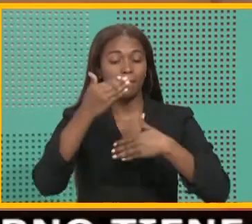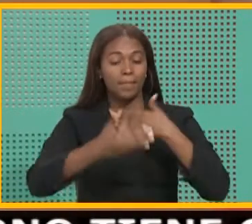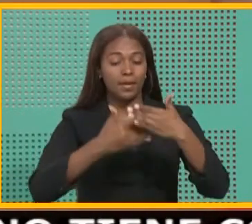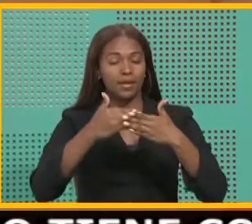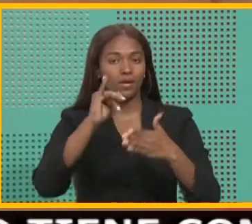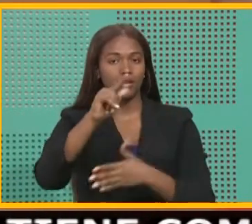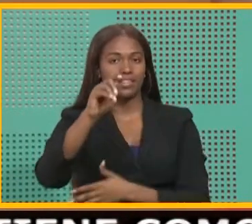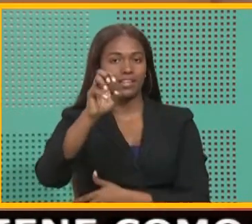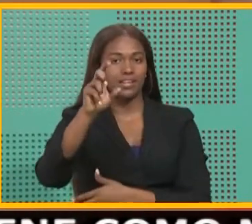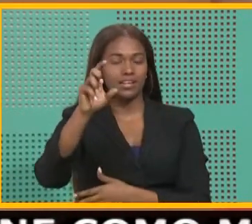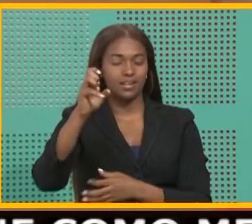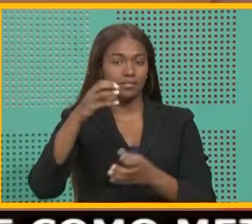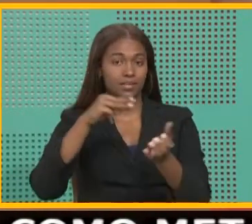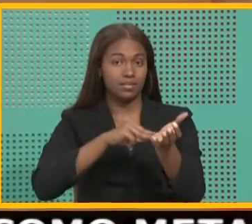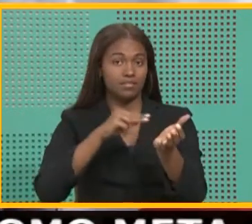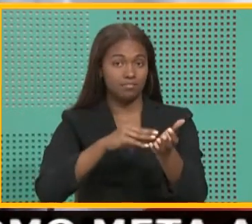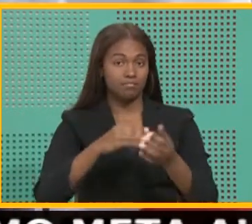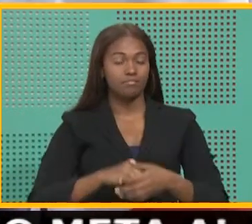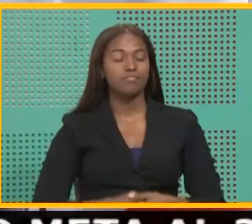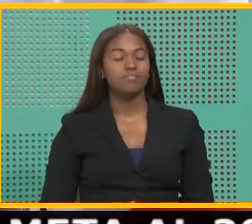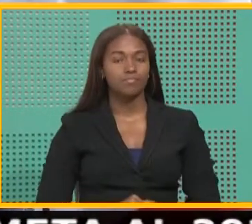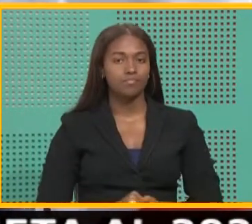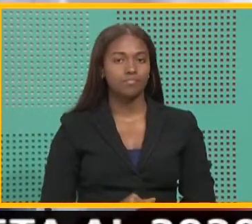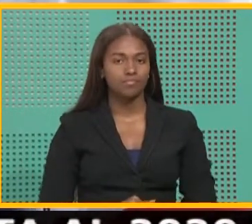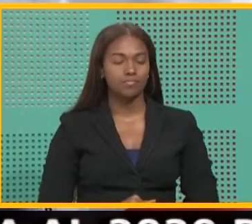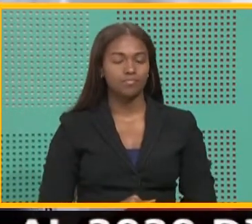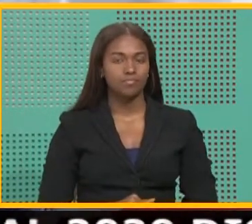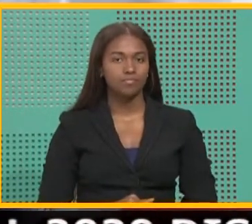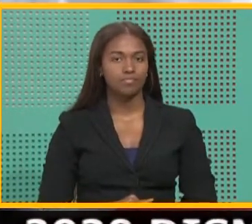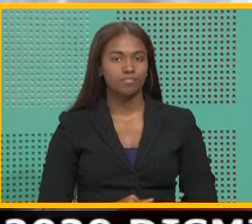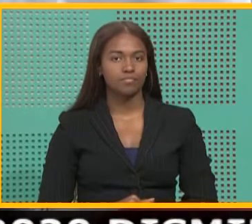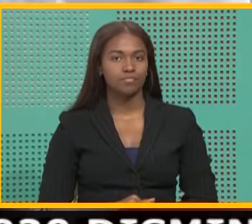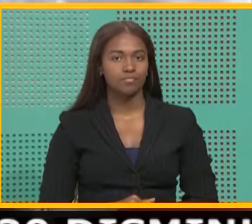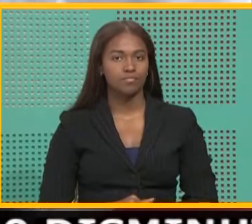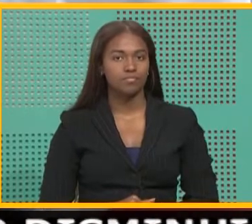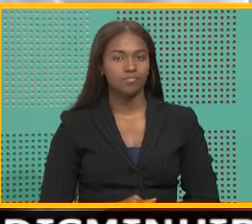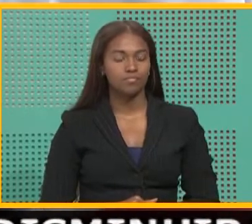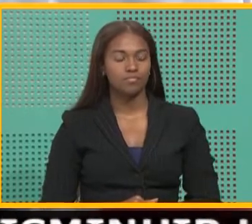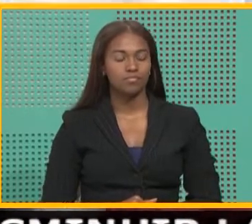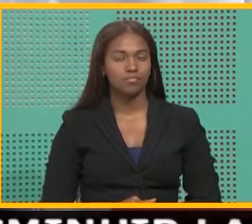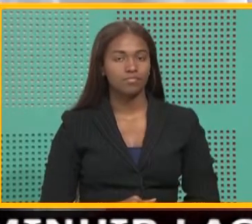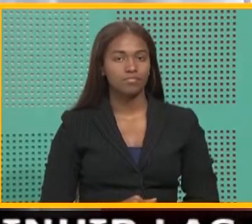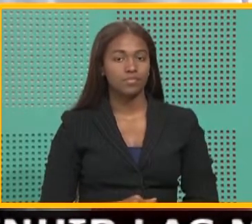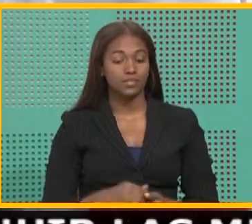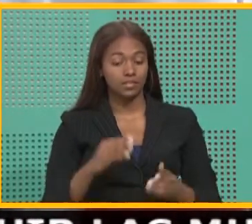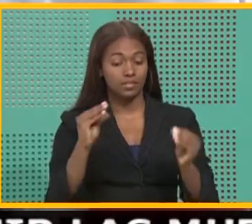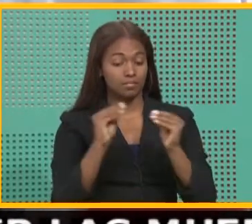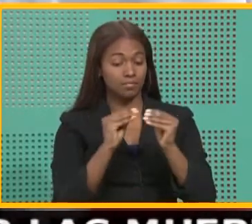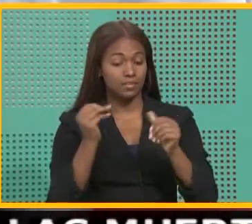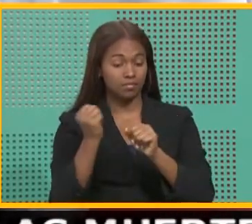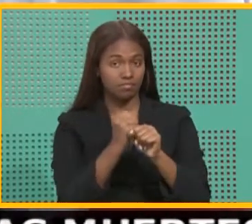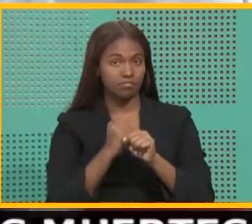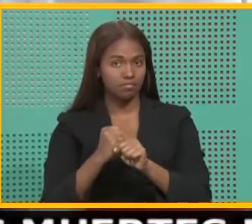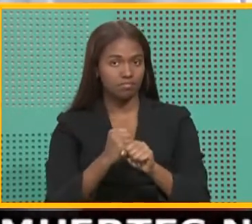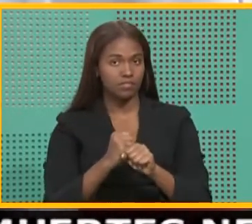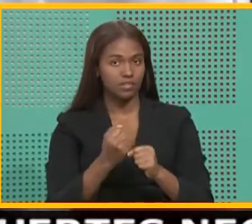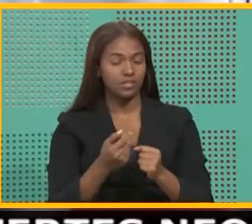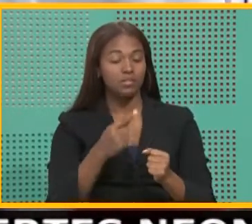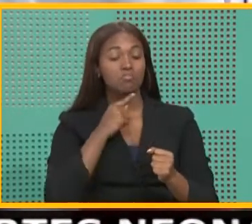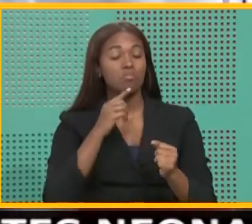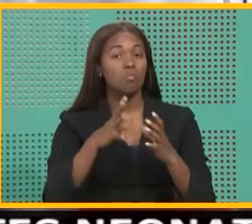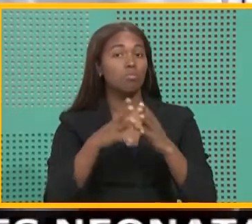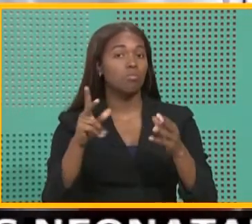Telemedicina, CEDIMAT. Las luces, un sistema seguro, muy